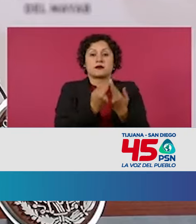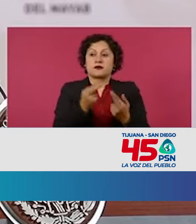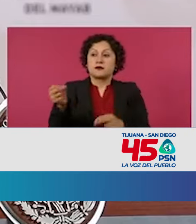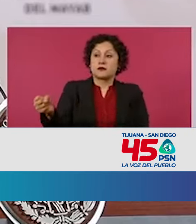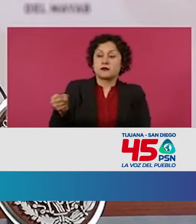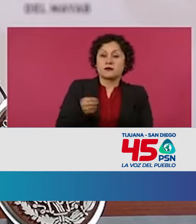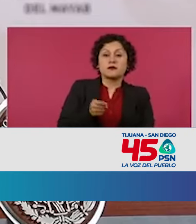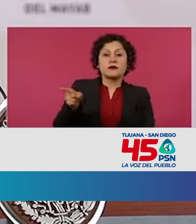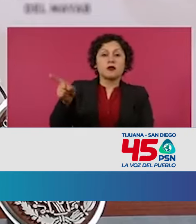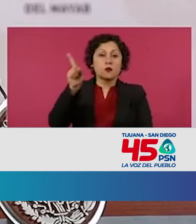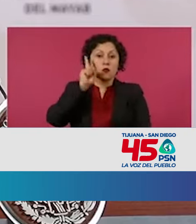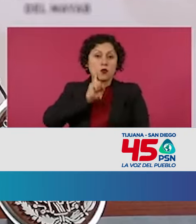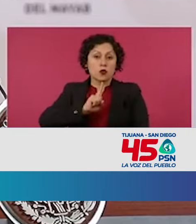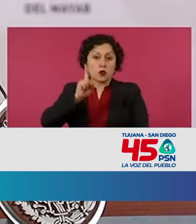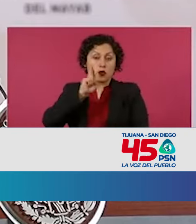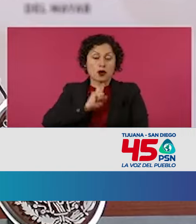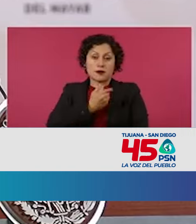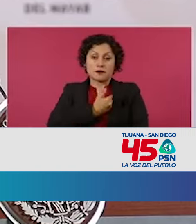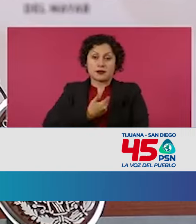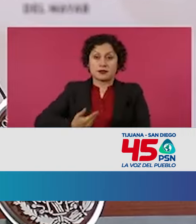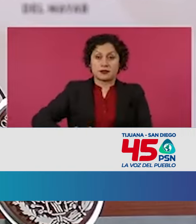electa,